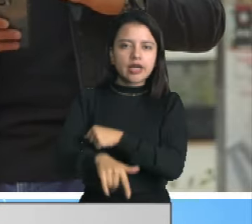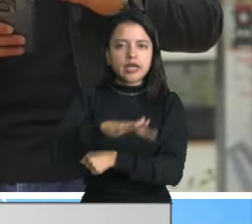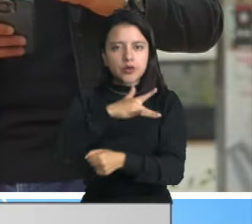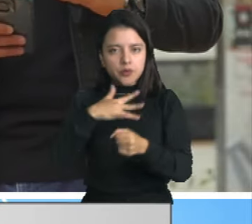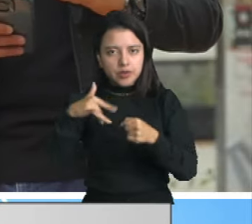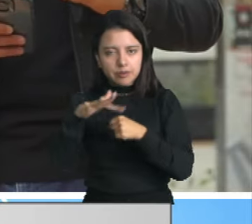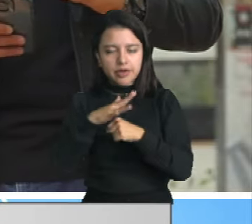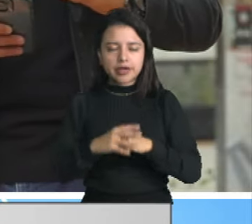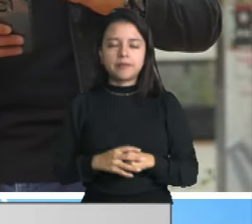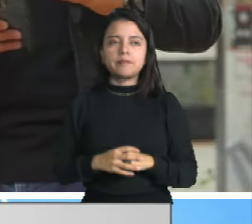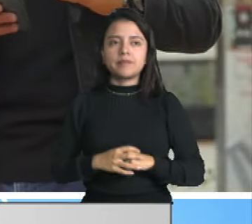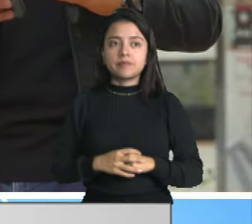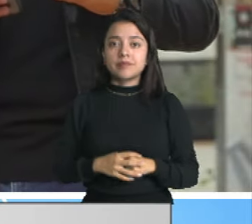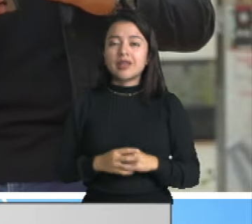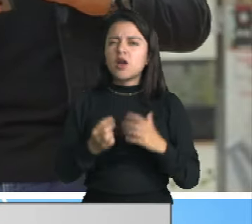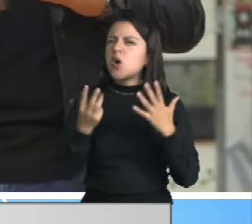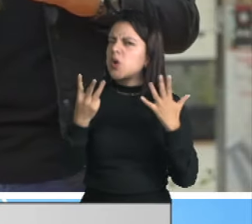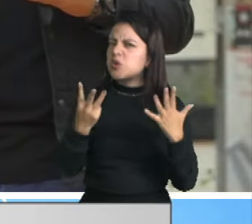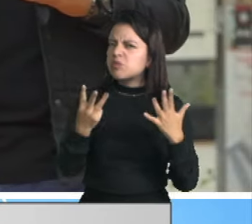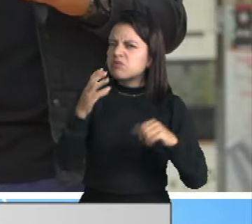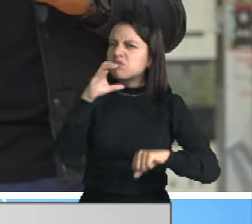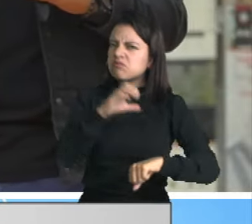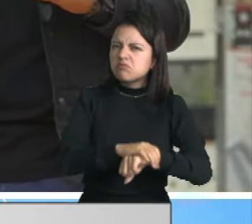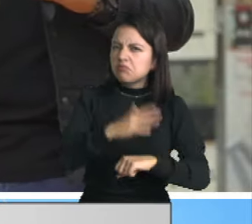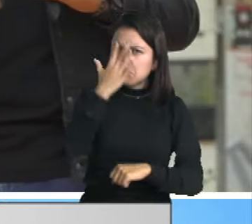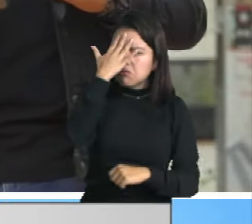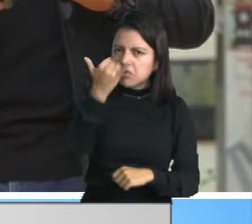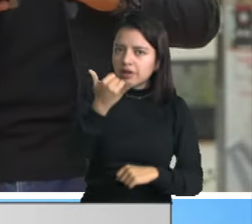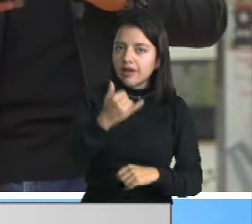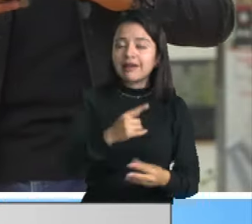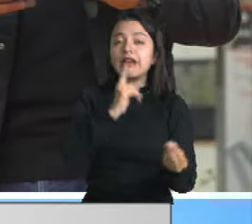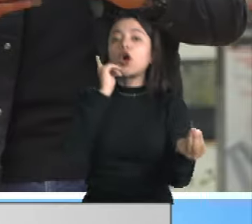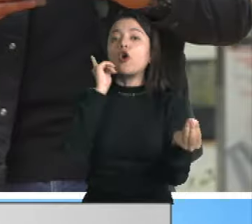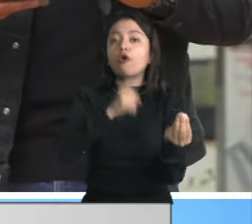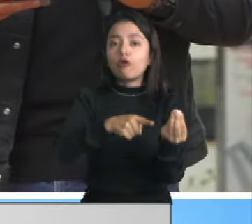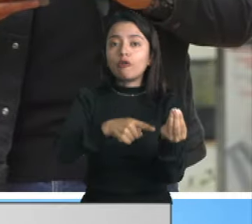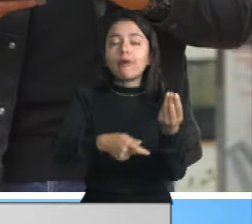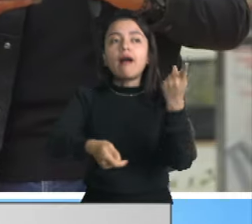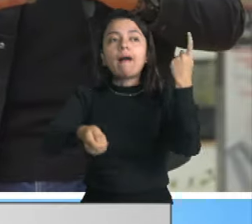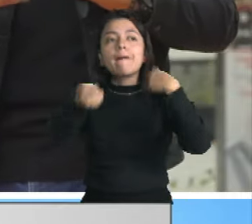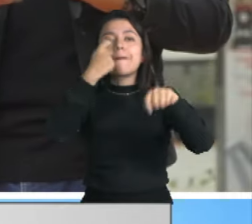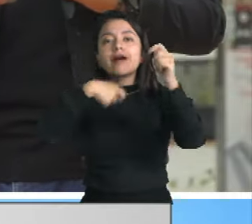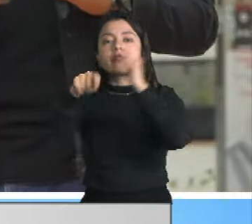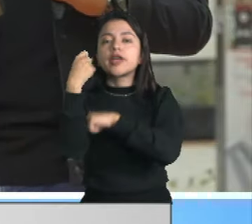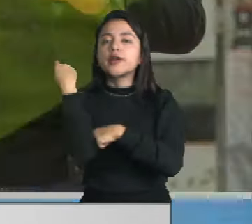Estas 8 personas serían responsables del tráfico de marihuana.